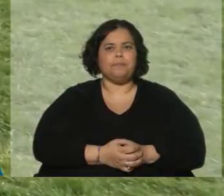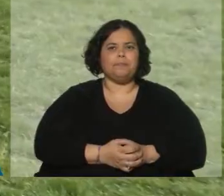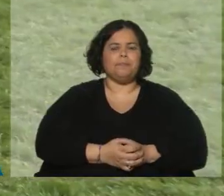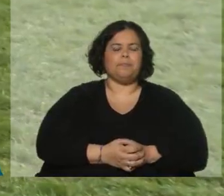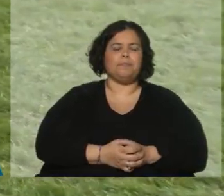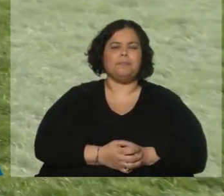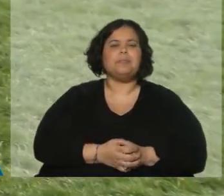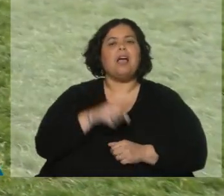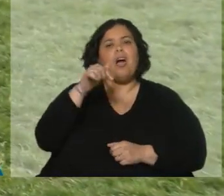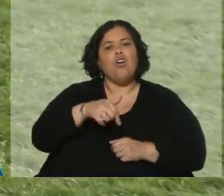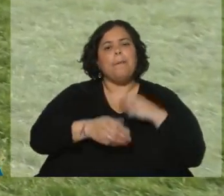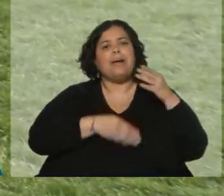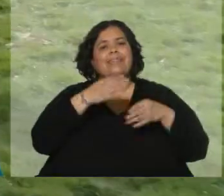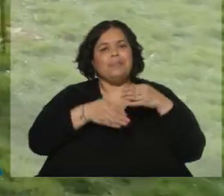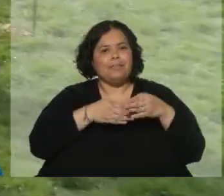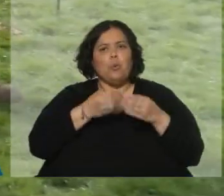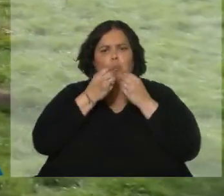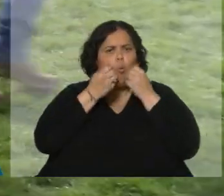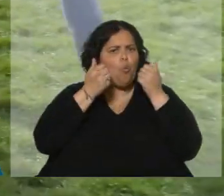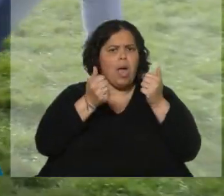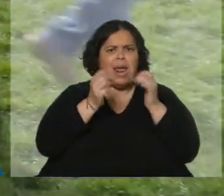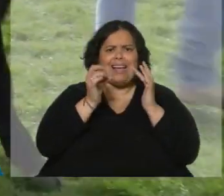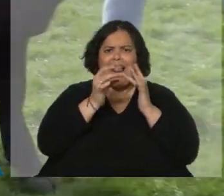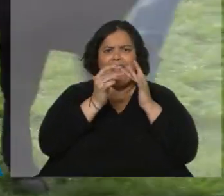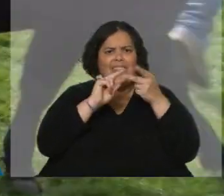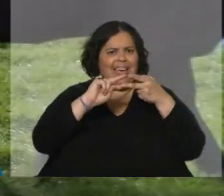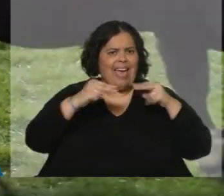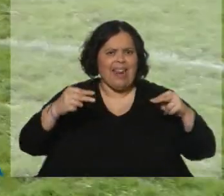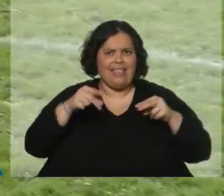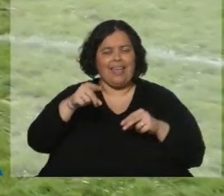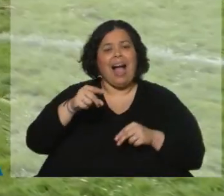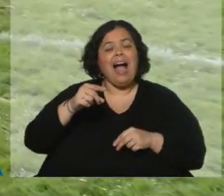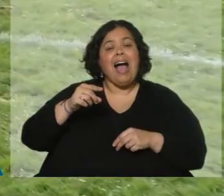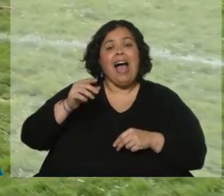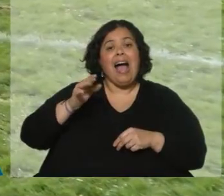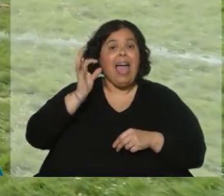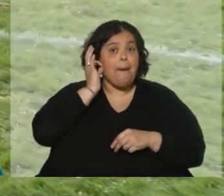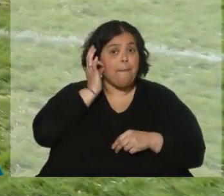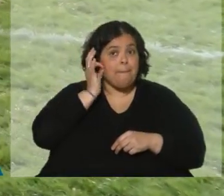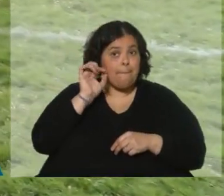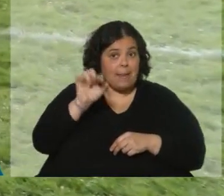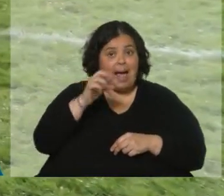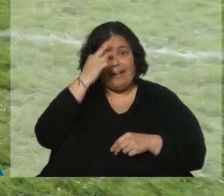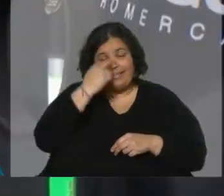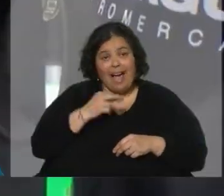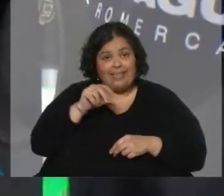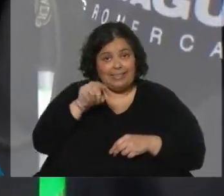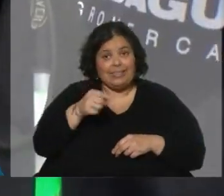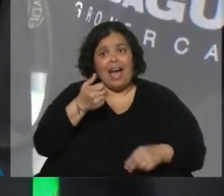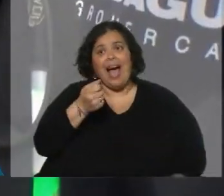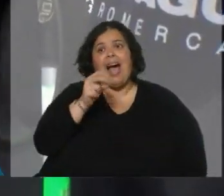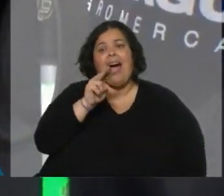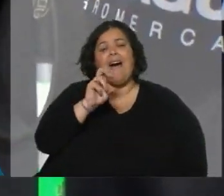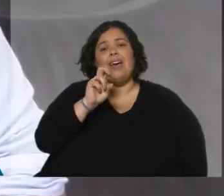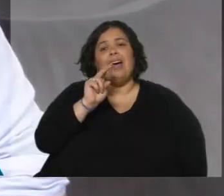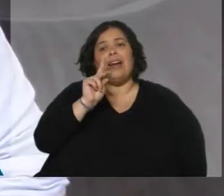con la participación de muy buen nivel genético la siembra de la raza bardinangus se presentaron hoy en vista y bueno